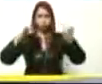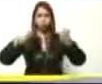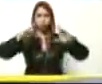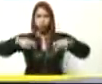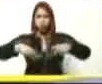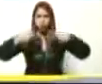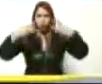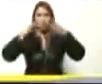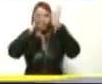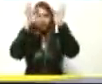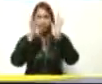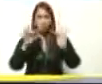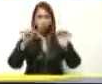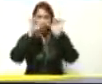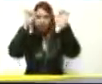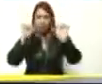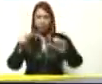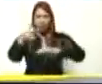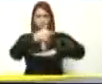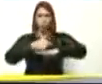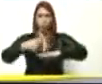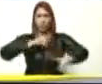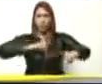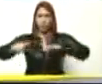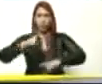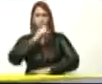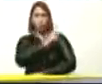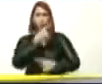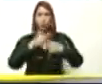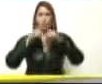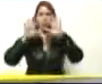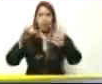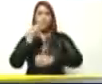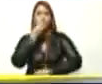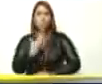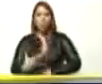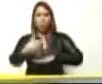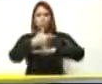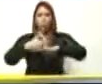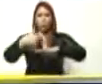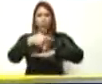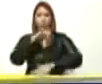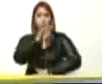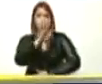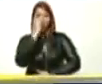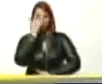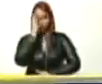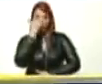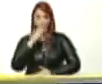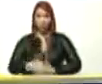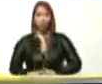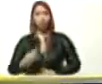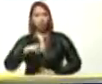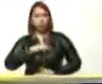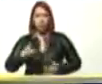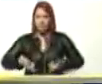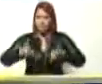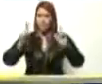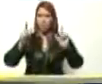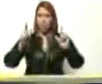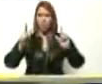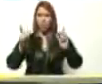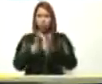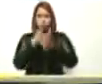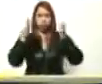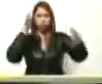nuevas formas y sistemas de gobierno del 1x10 del buen gobierno el 4 de febrero lo vamos a activar en una